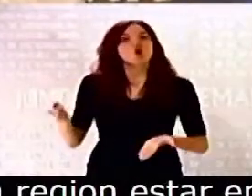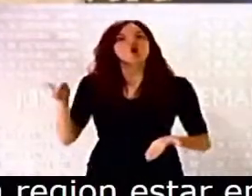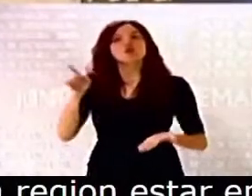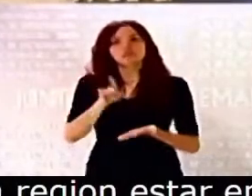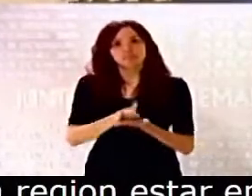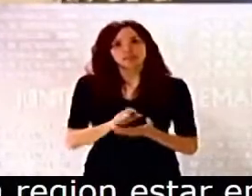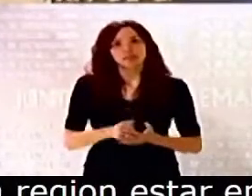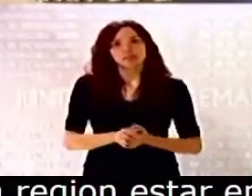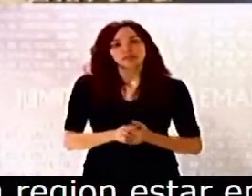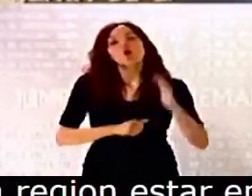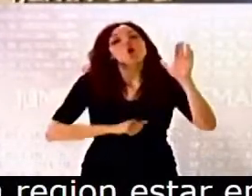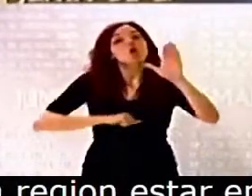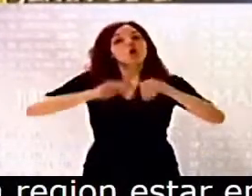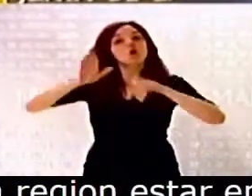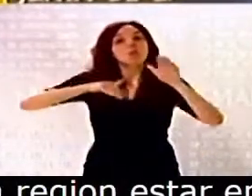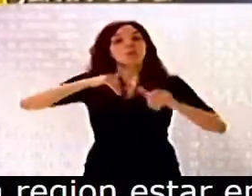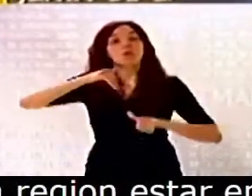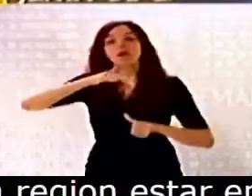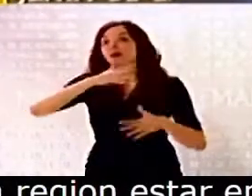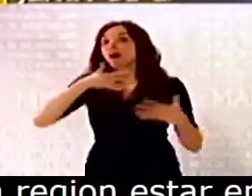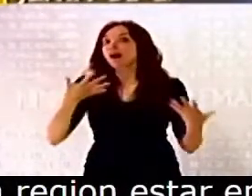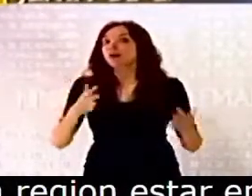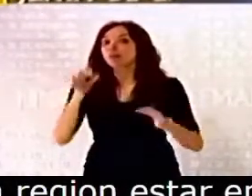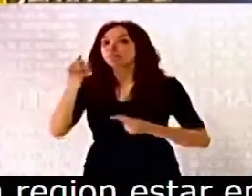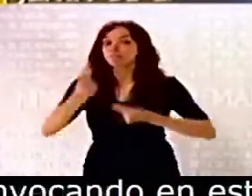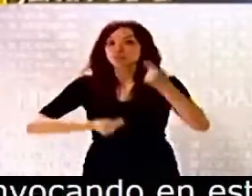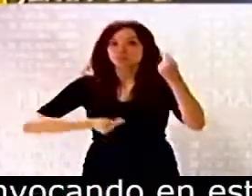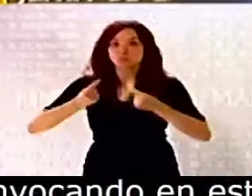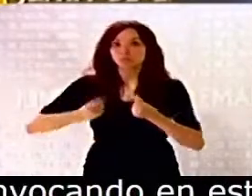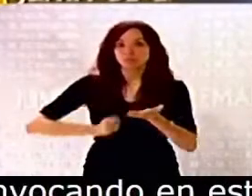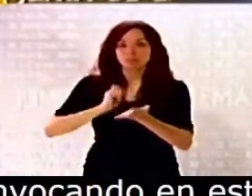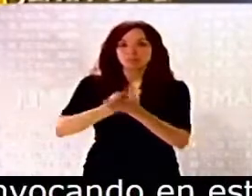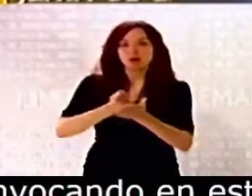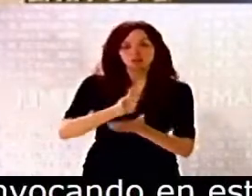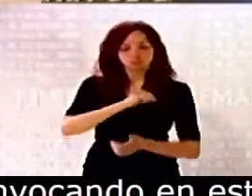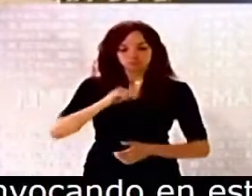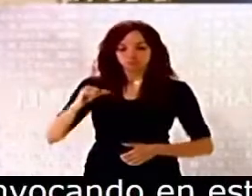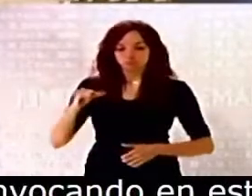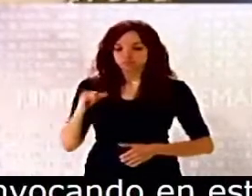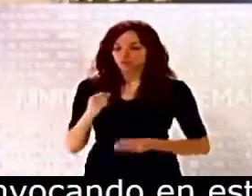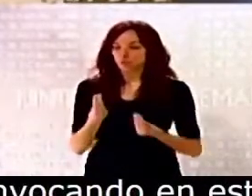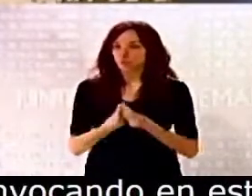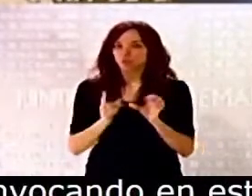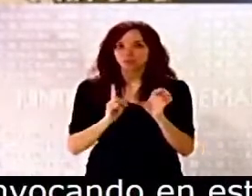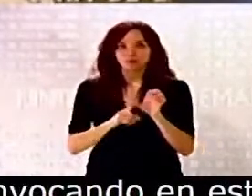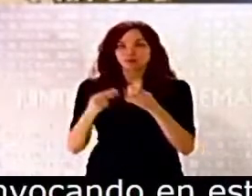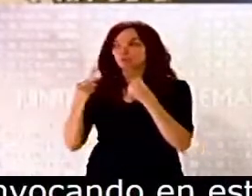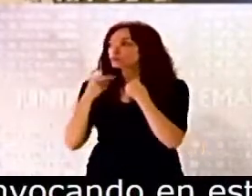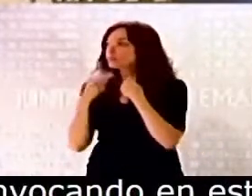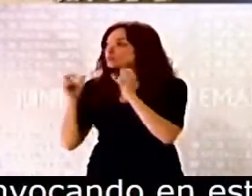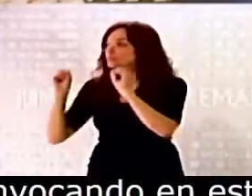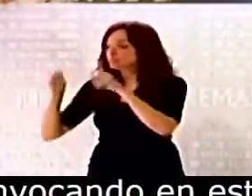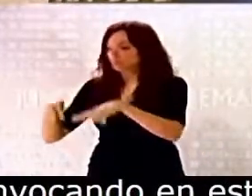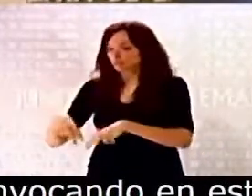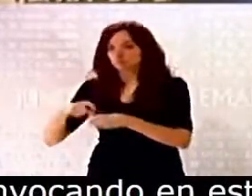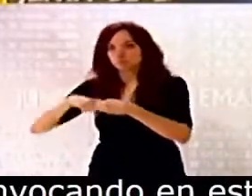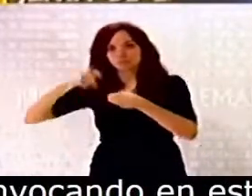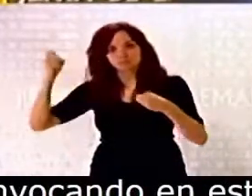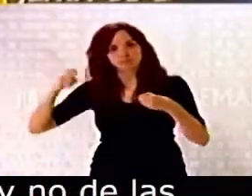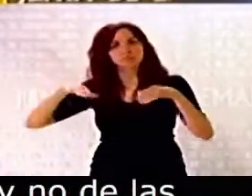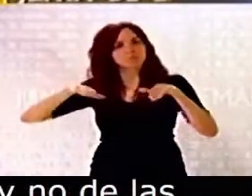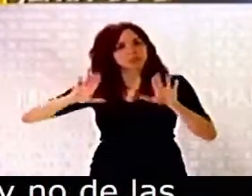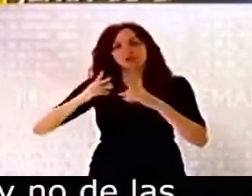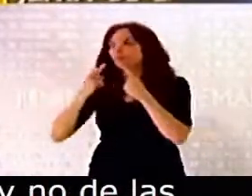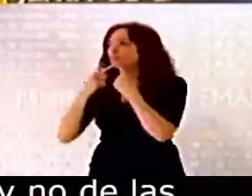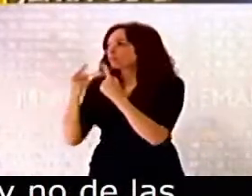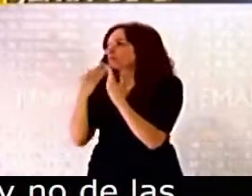convocando, en este caso con presupuesto solo de la Junta de Extremadura y no de las diputaciones provinciales, a las que agradezco también siempre